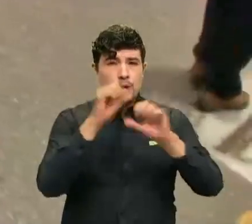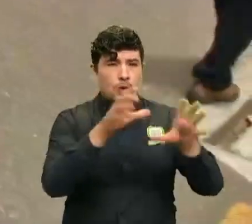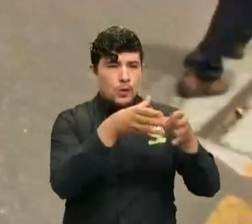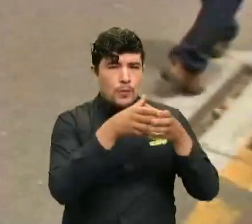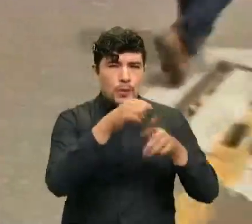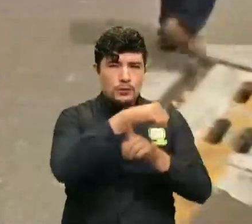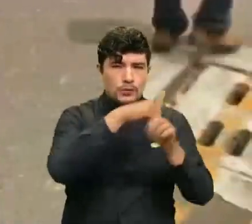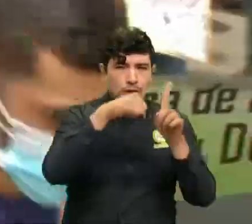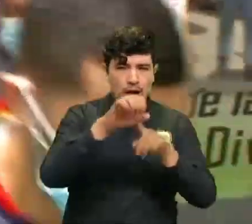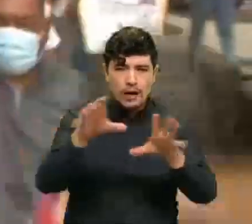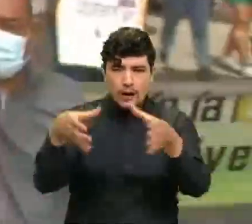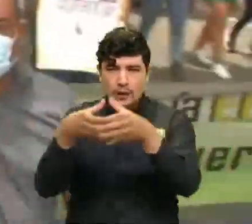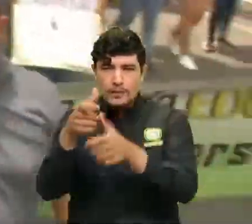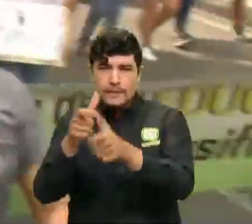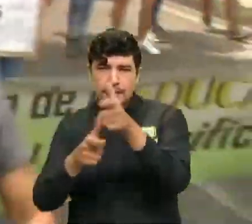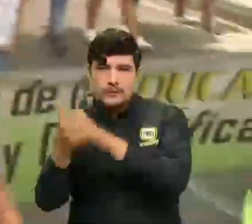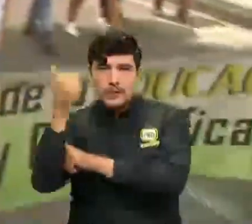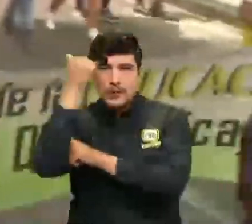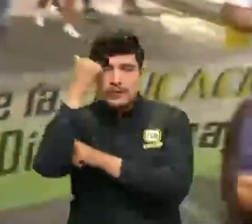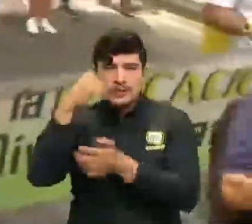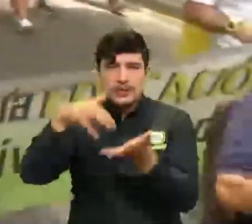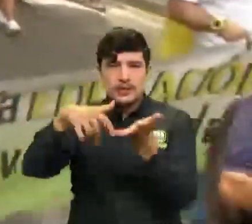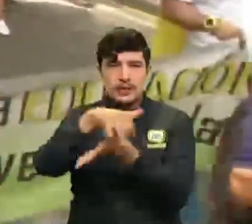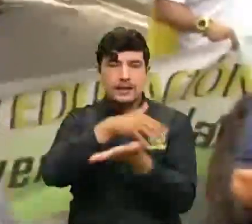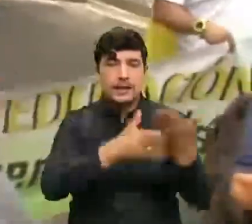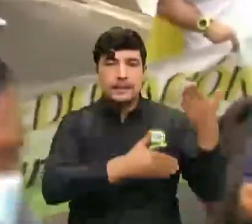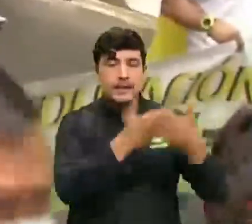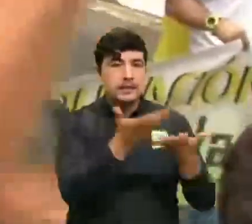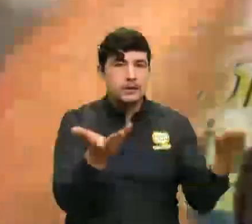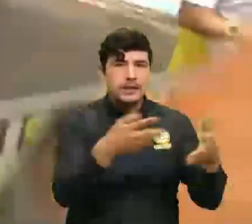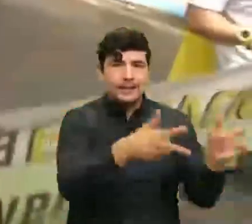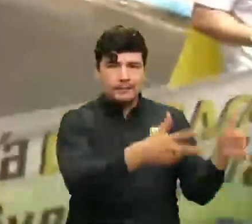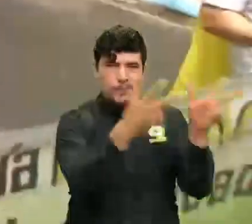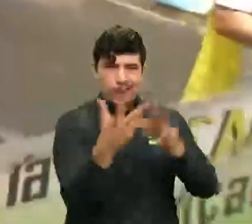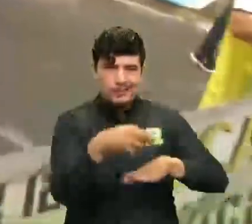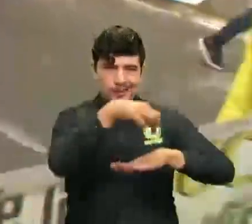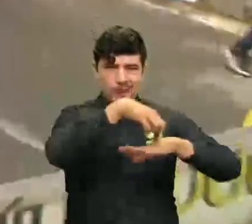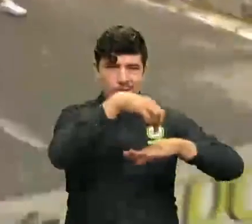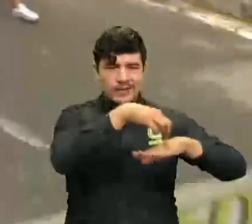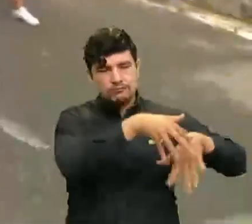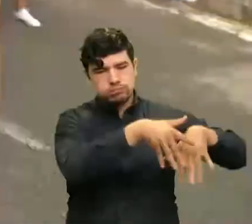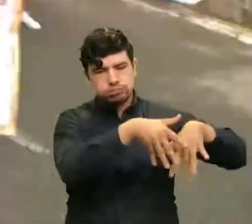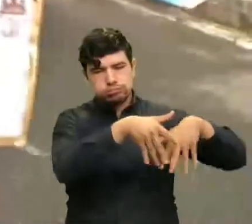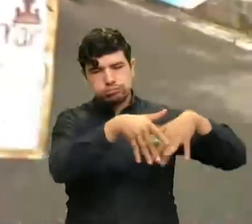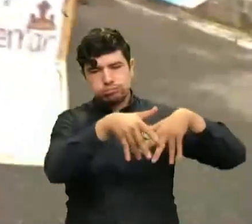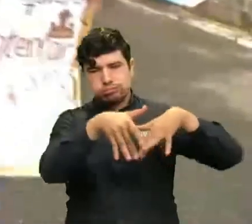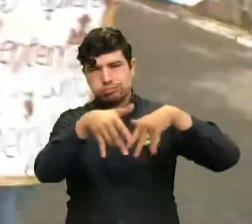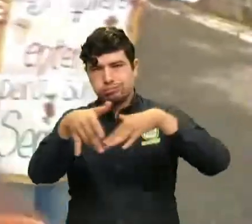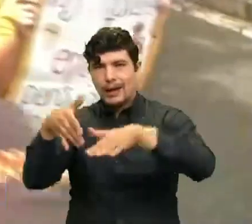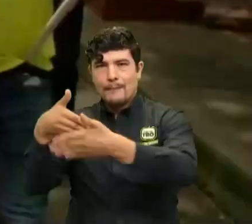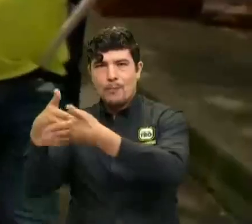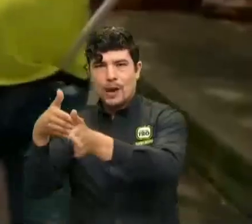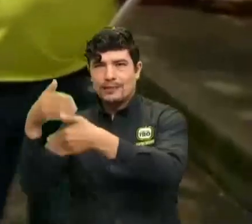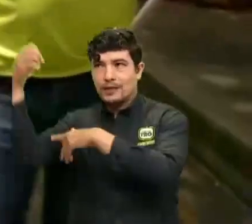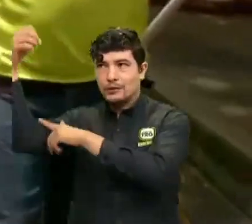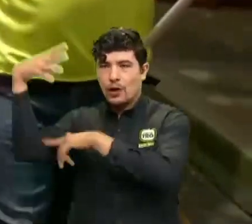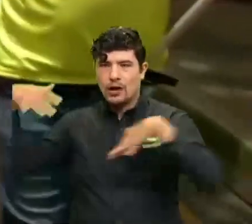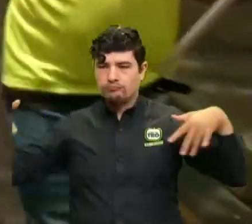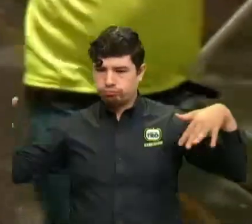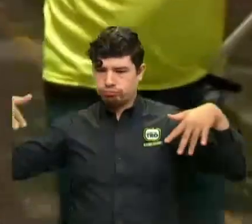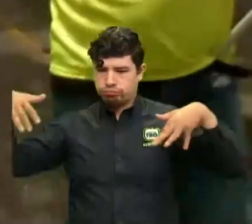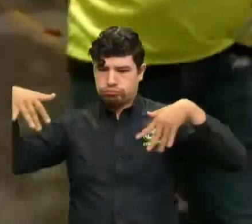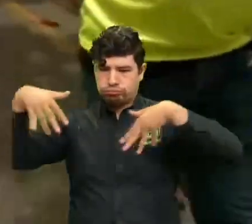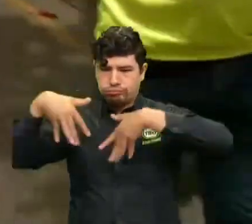de docentes de Santander. La marcha inició desde el puente de Provenza y luego avanzó por la autopista hasta la Puerta del Sol y sobre la